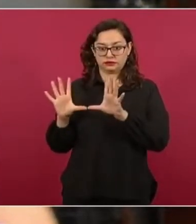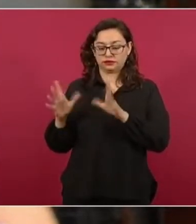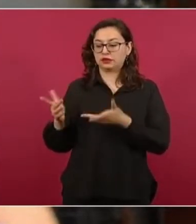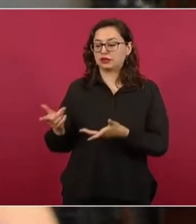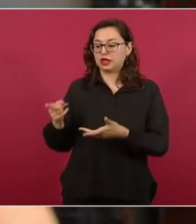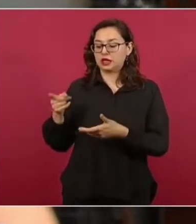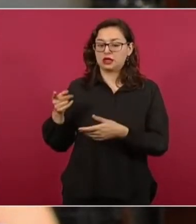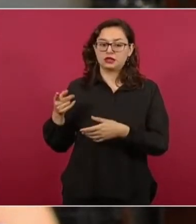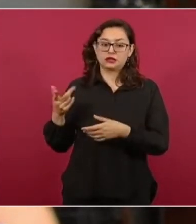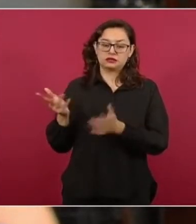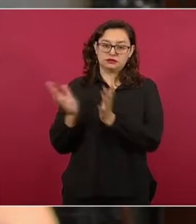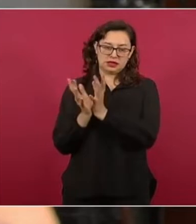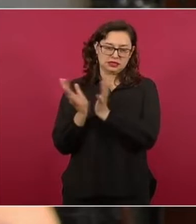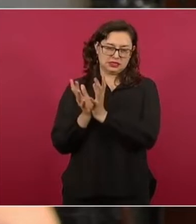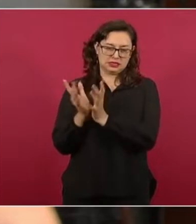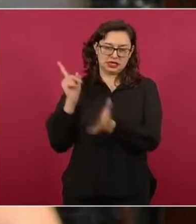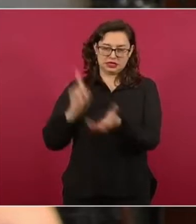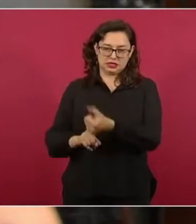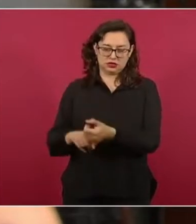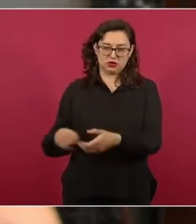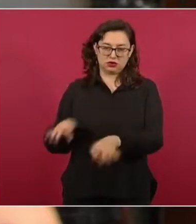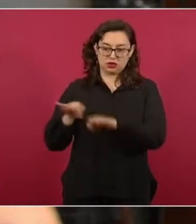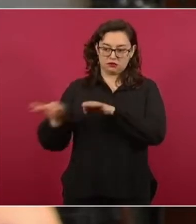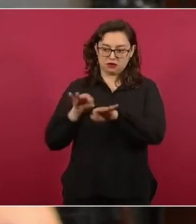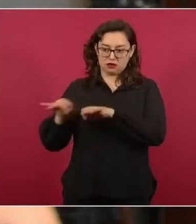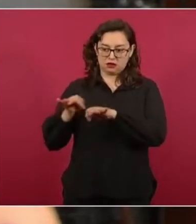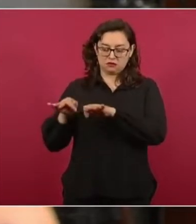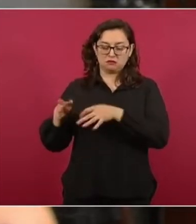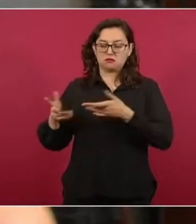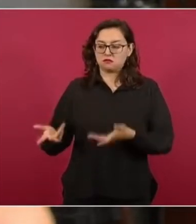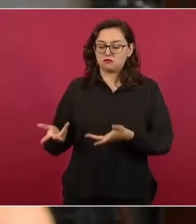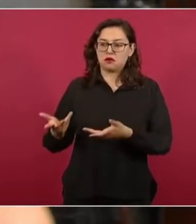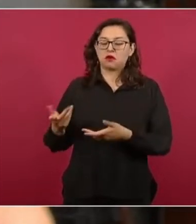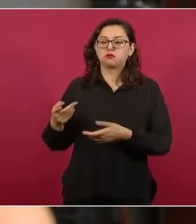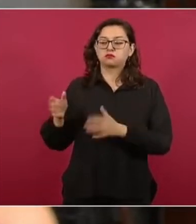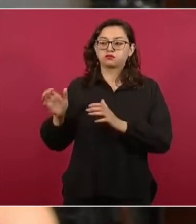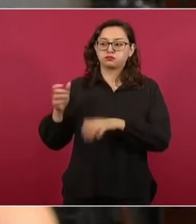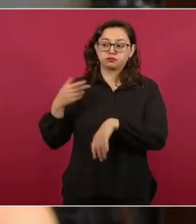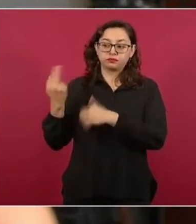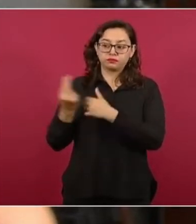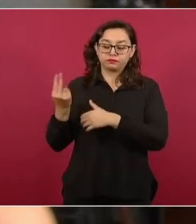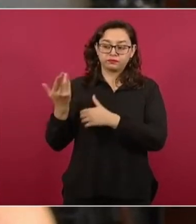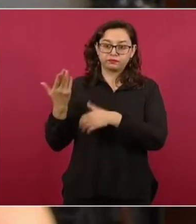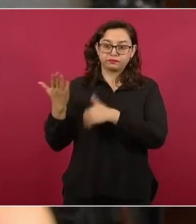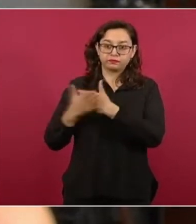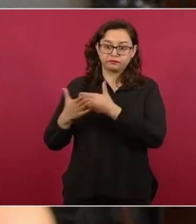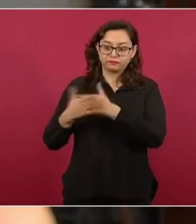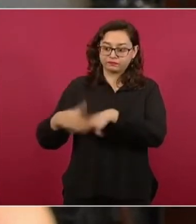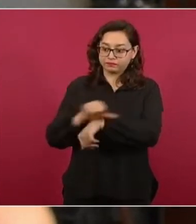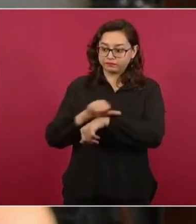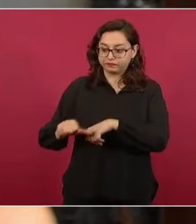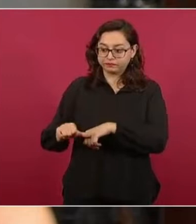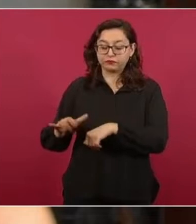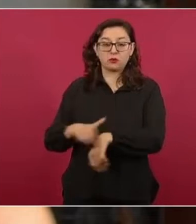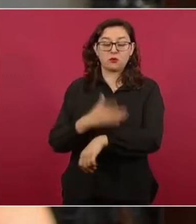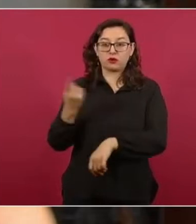esperando operación de próstata y no tiene para cuándo. Si hubiese la oportunidad de que ISSSTE Coatzacoalcos atendiera